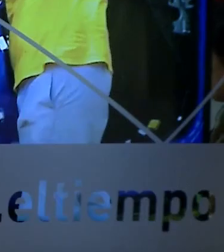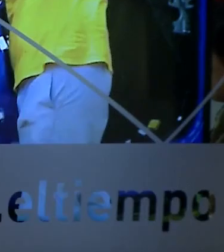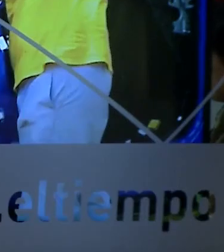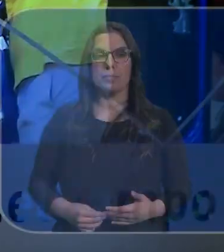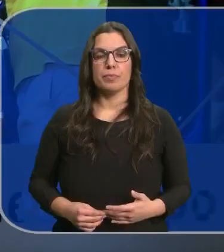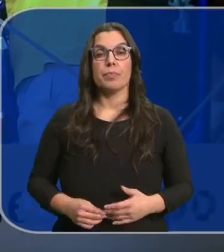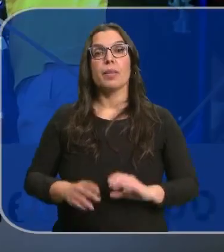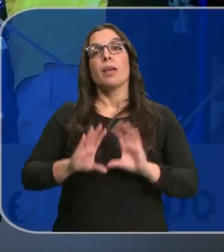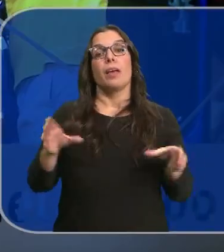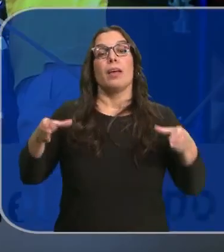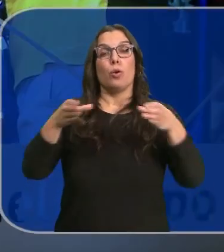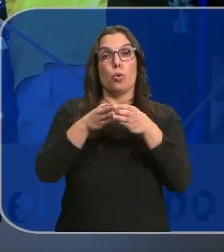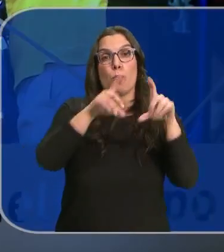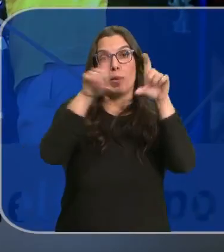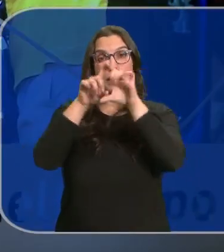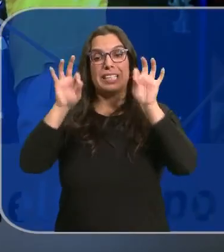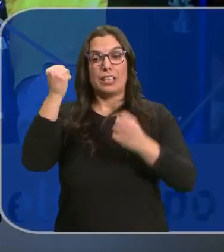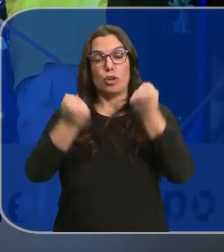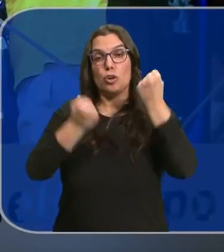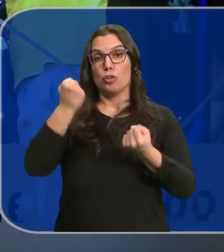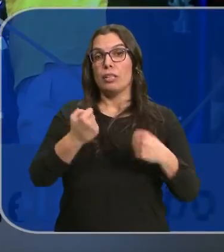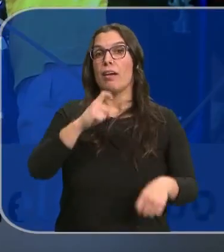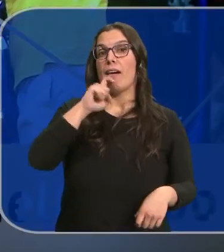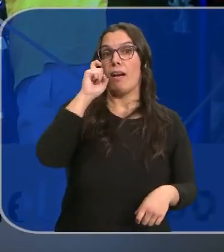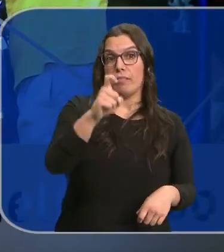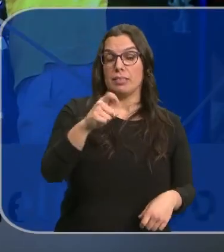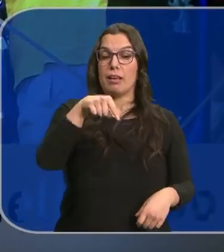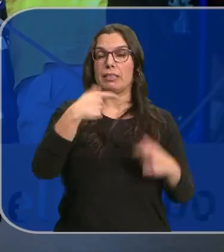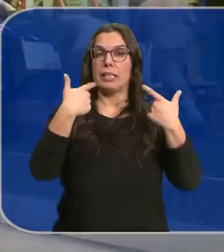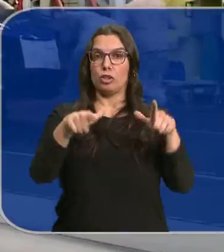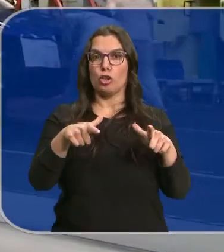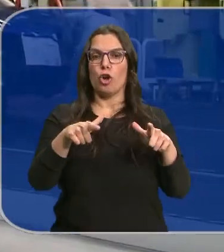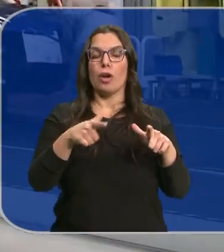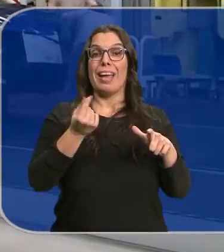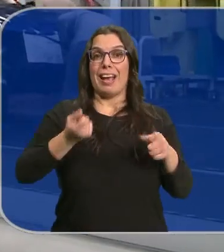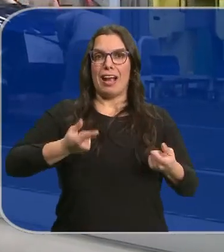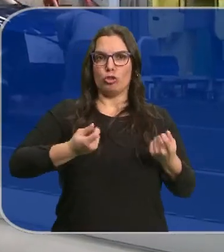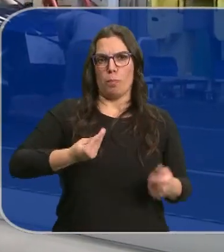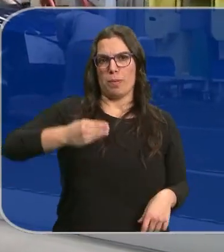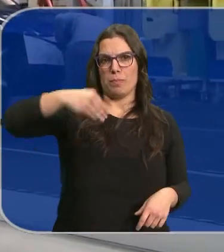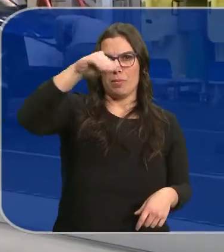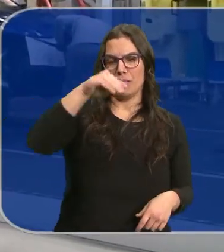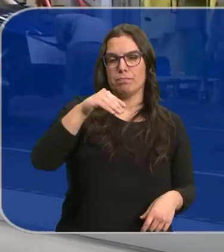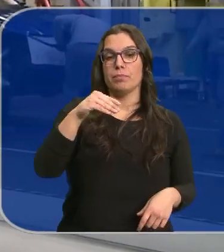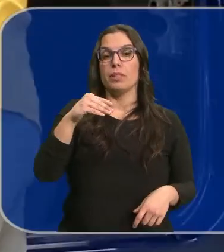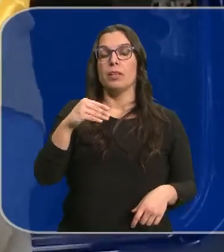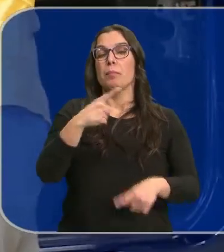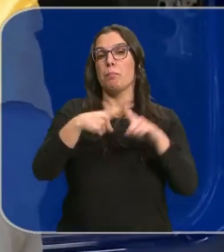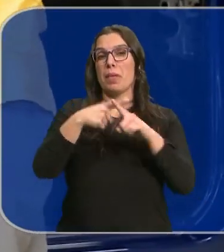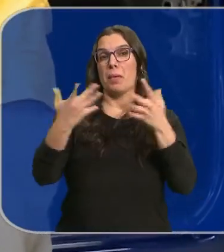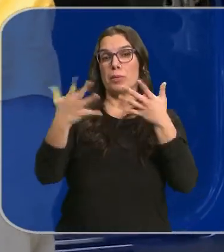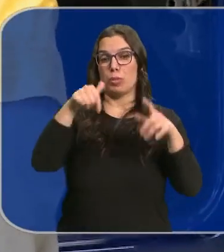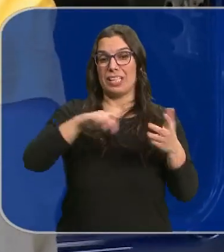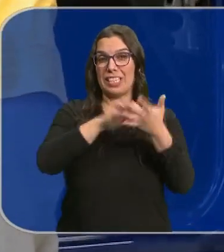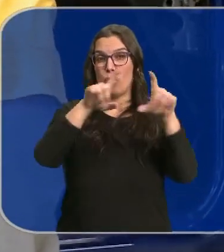El clúster de la automoción alerta del incremento de los costes de producción en este sector. De media, las empresas automovilísticas de Castilla y León están